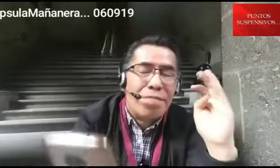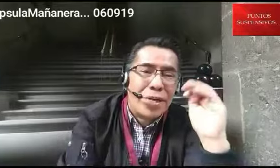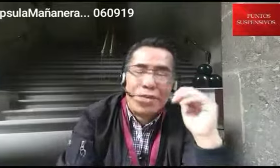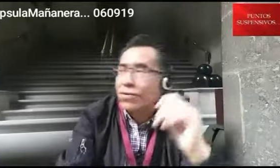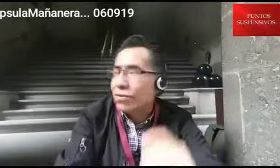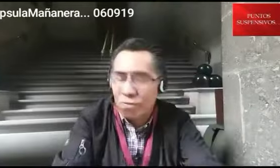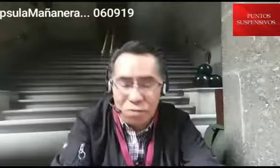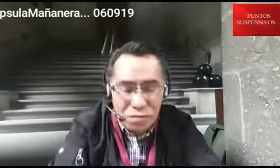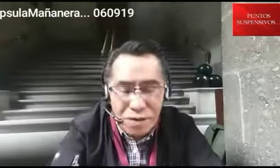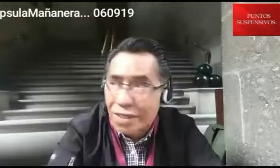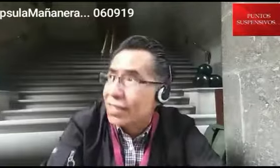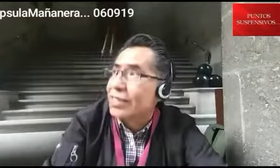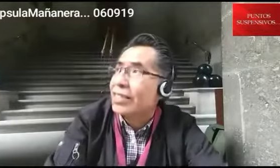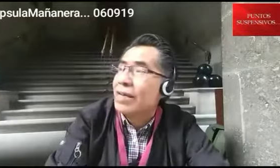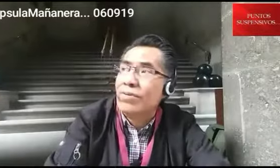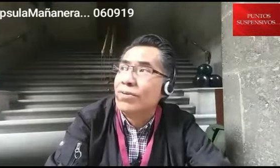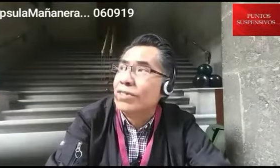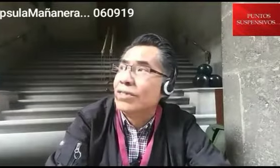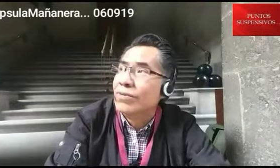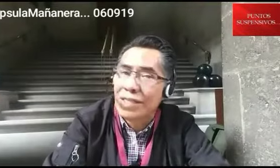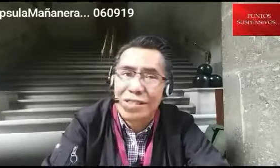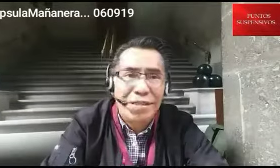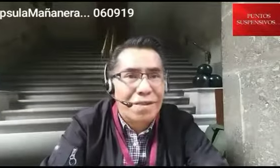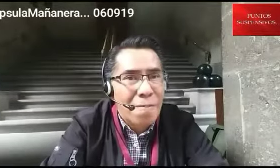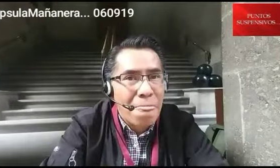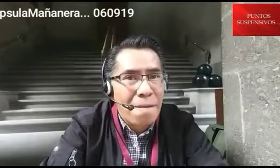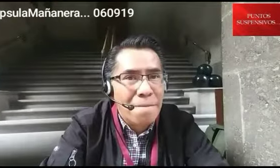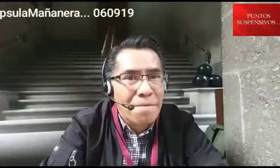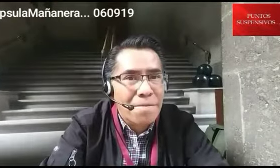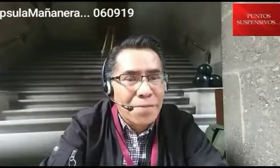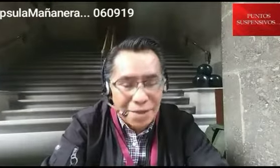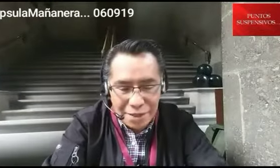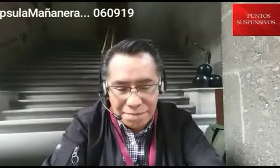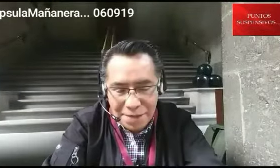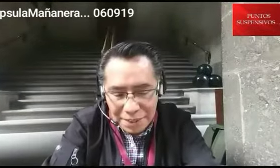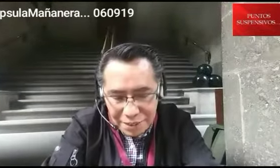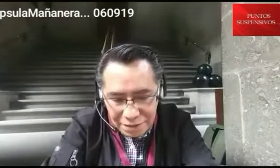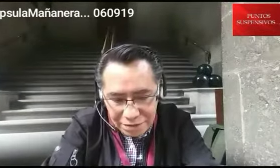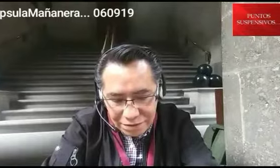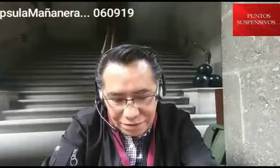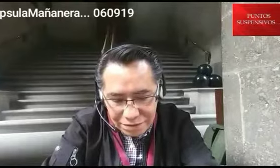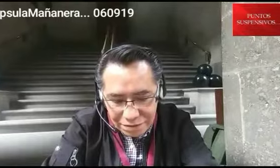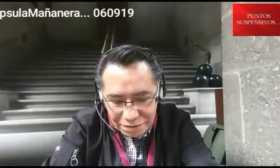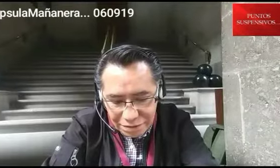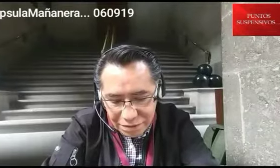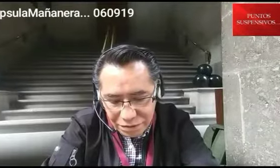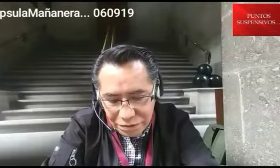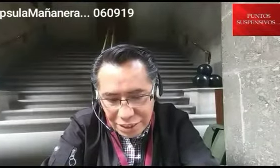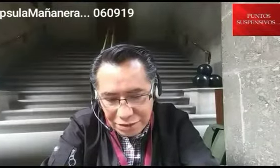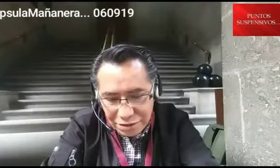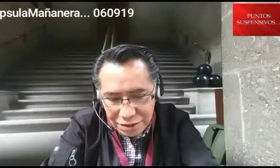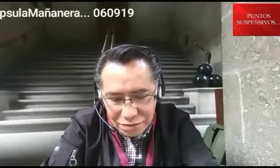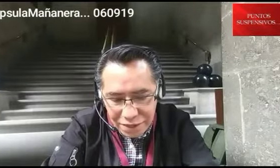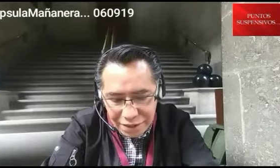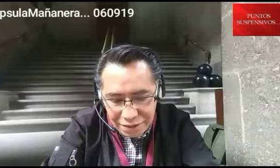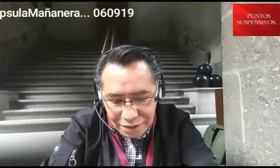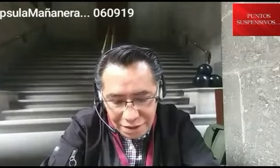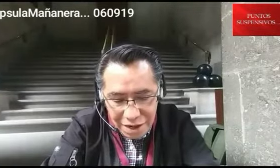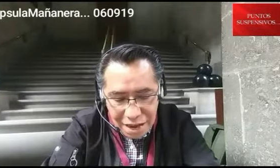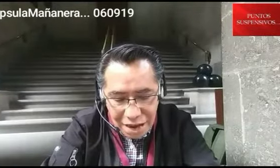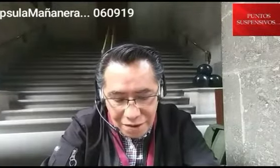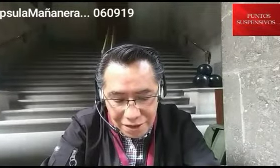1,074,670 pesos con 40 centavos los señores. ¿Qué les parecen los gastos de